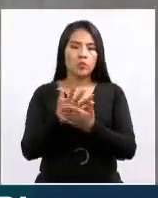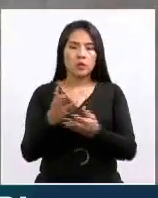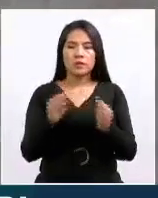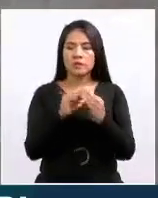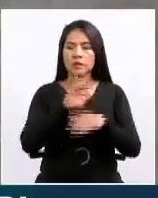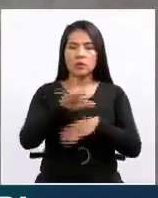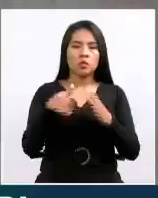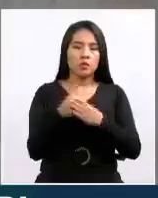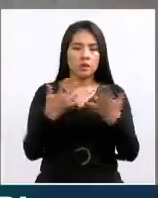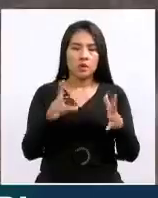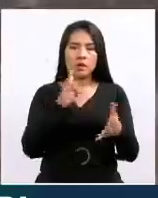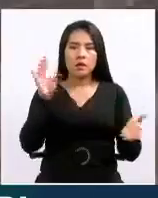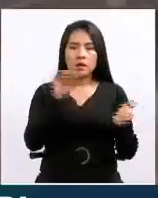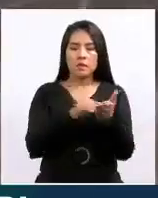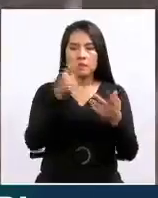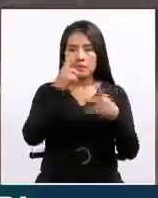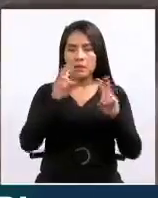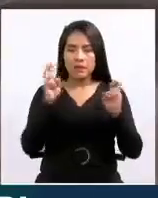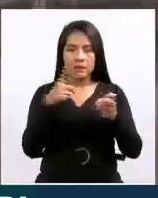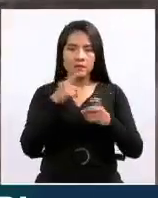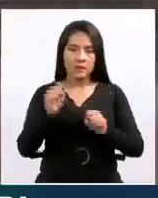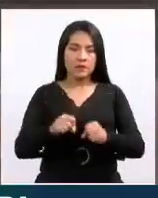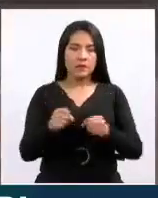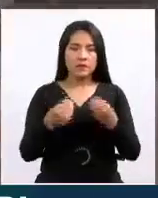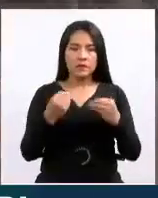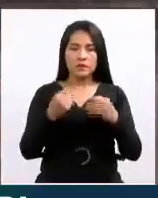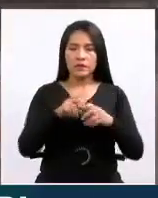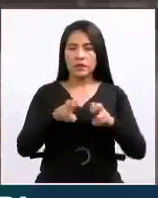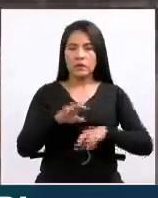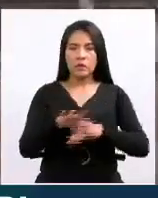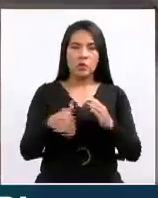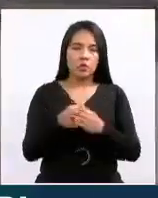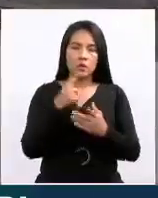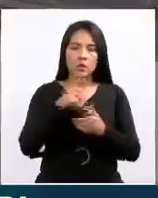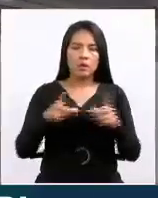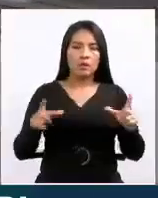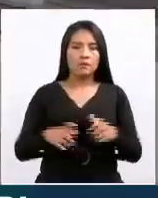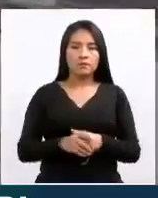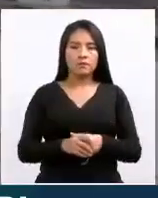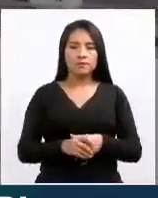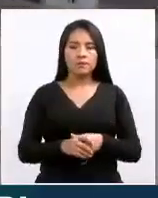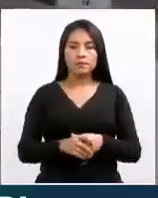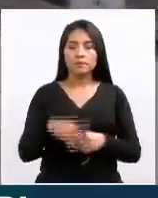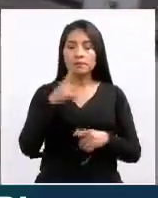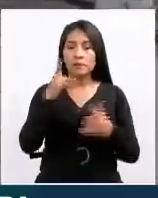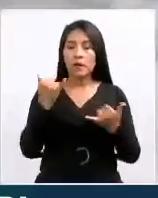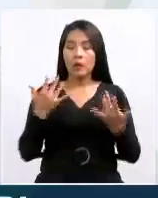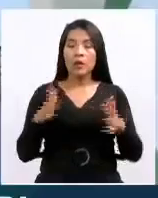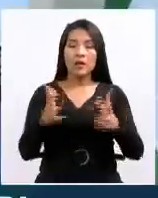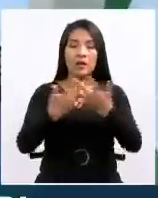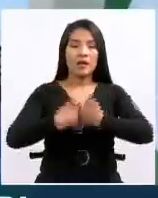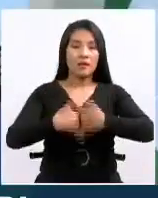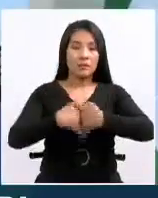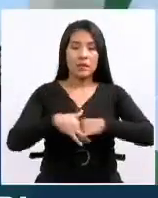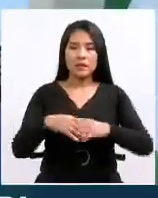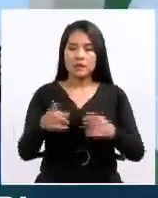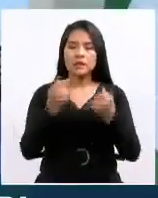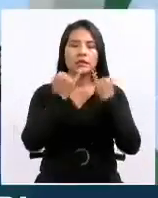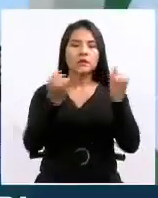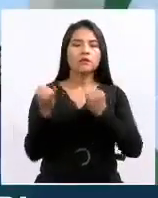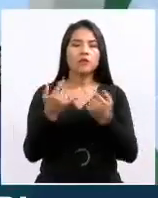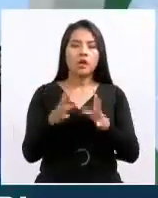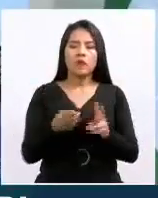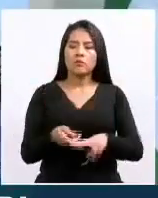son aplicadas a las salmueras de los salares de Uyuni, Pastos Grandes y Coipasa. Las empresas han reportado una tasa